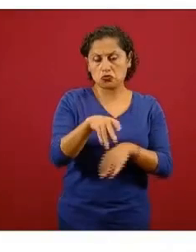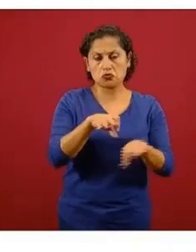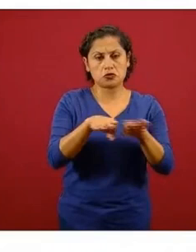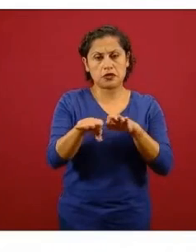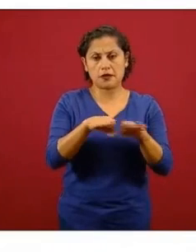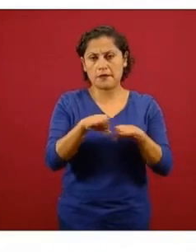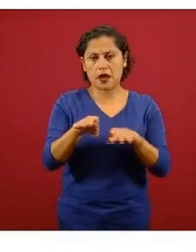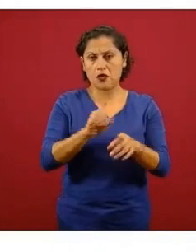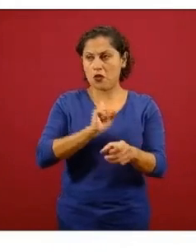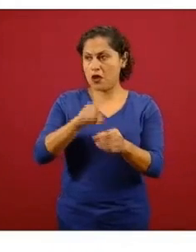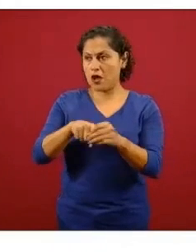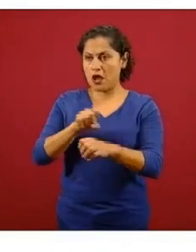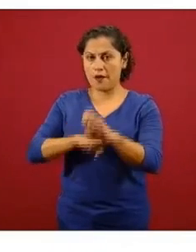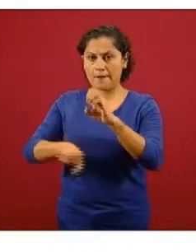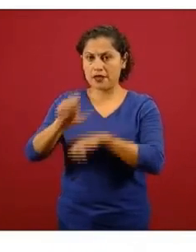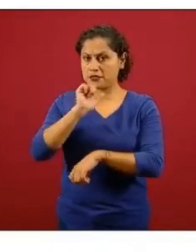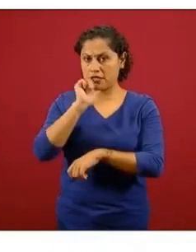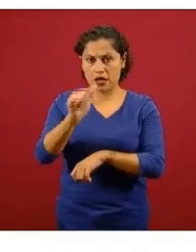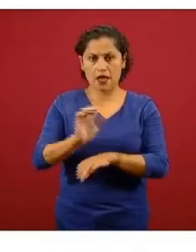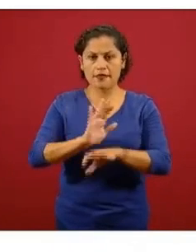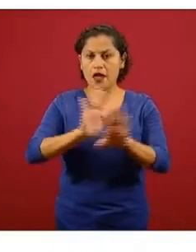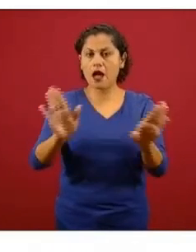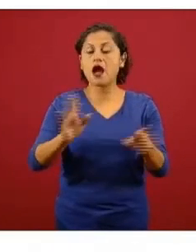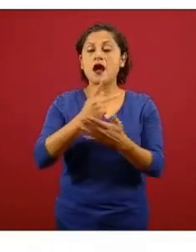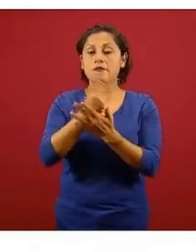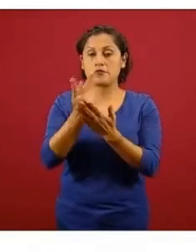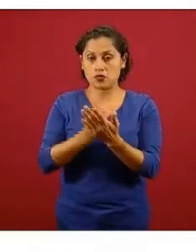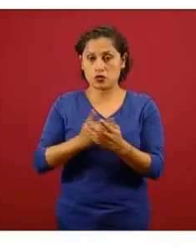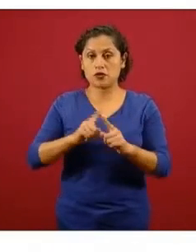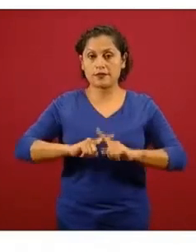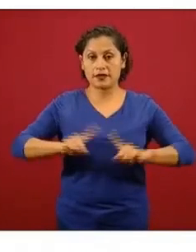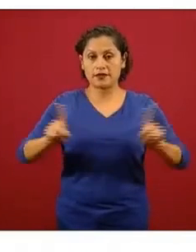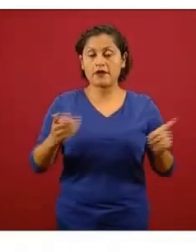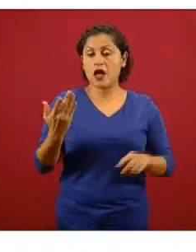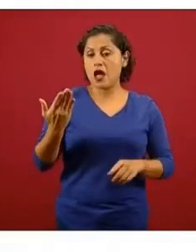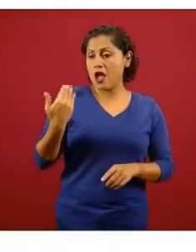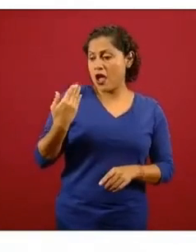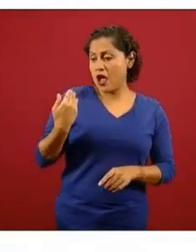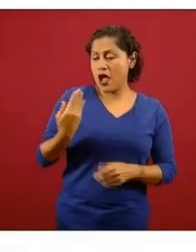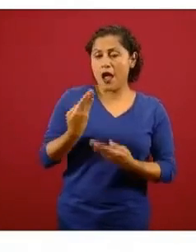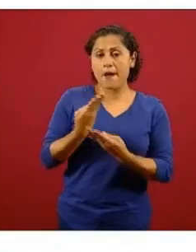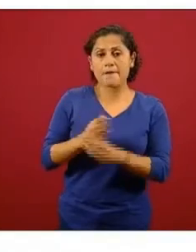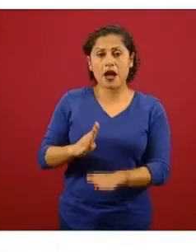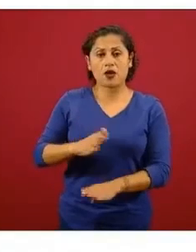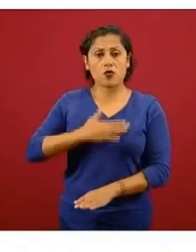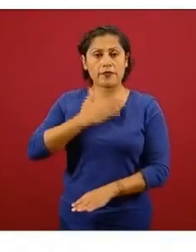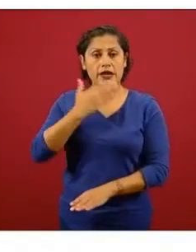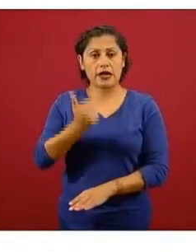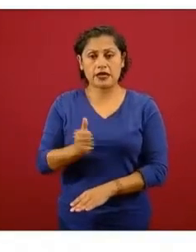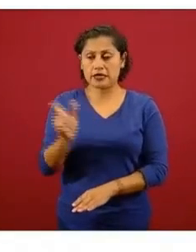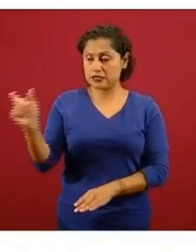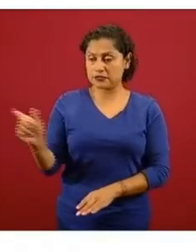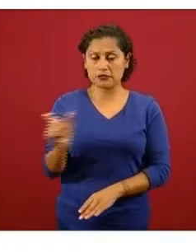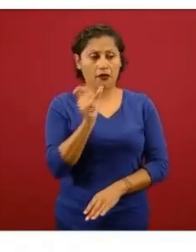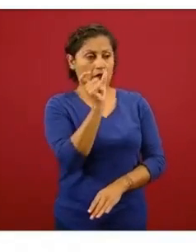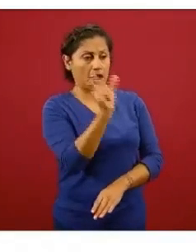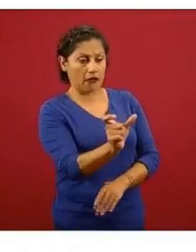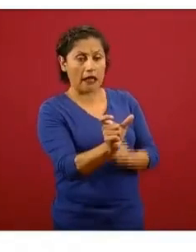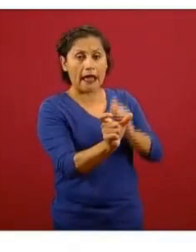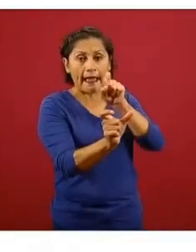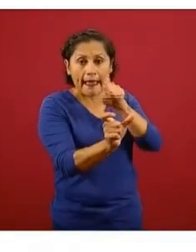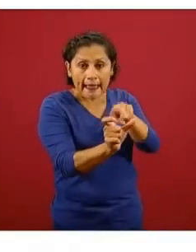los últimos meses recibieron una tarjeta del Banco del Bienestar y recibieron su apoyo a través de esa